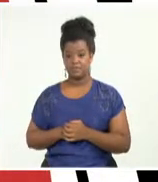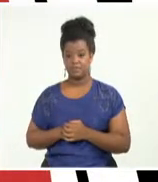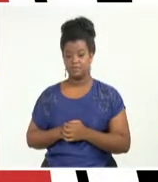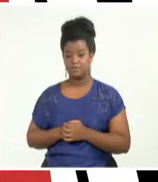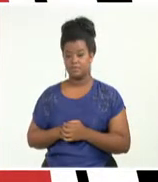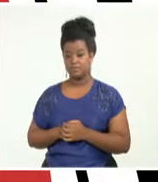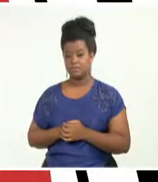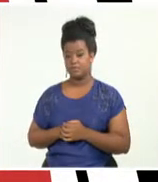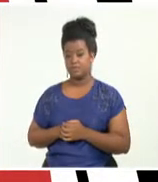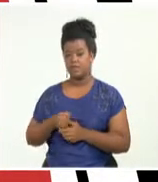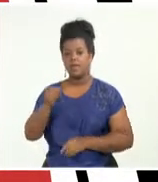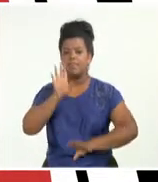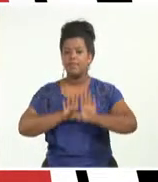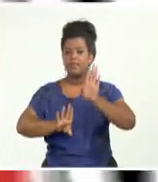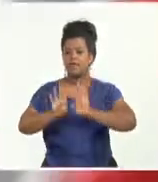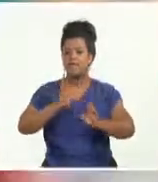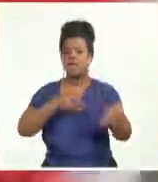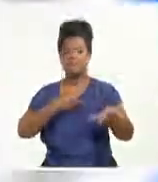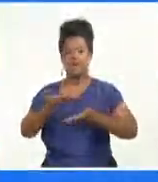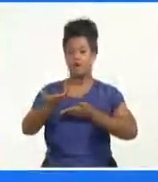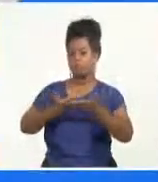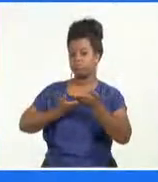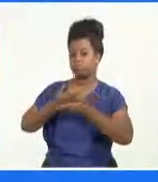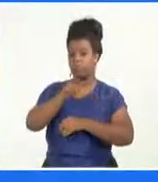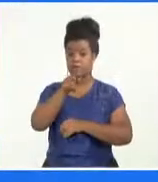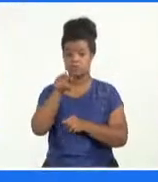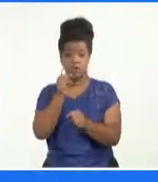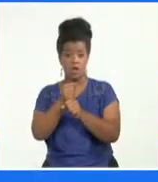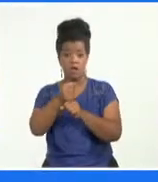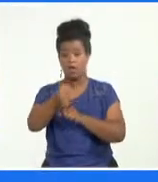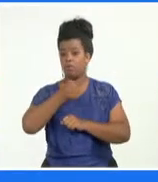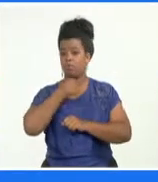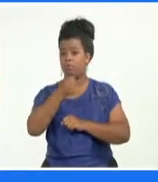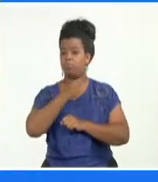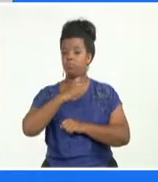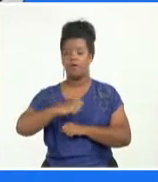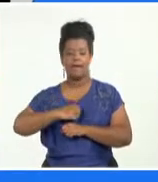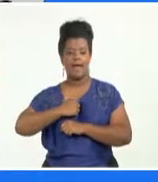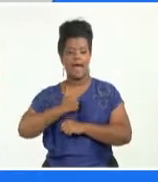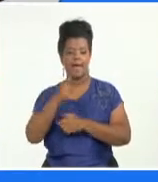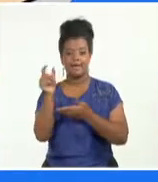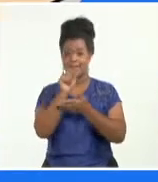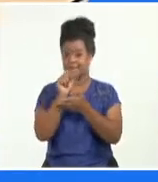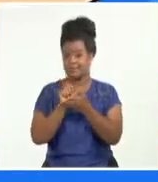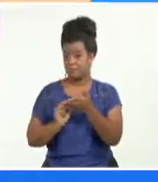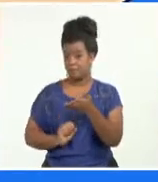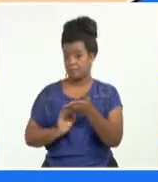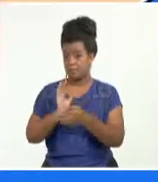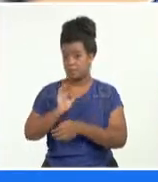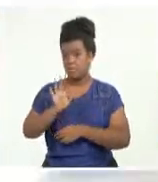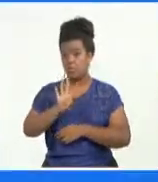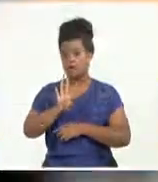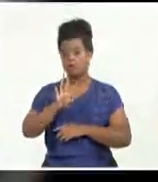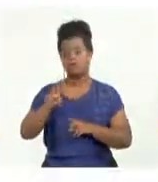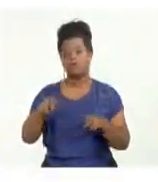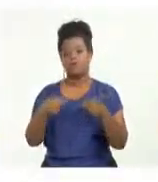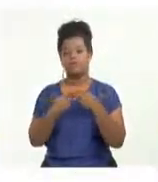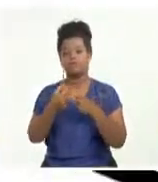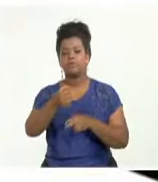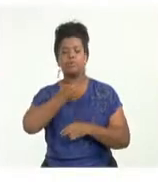defiende el intercambio entre profesionales de la prensa que se desempeñan en el ámbito artístico y literario, el cuarto coloquio sobre periodismo